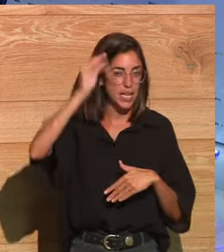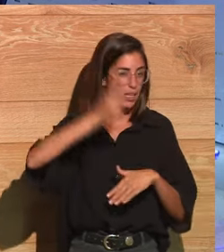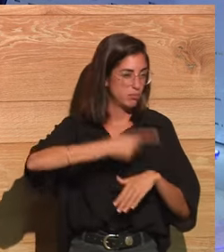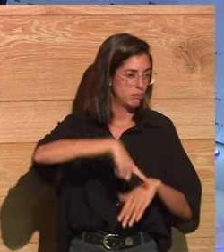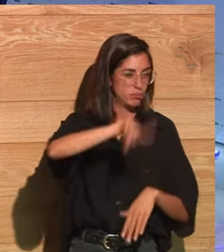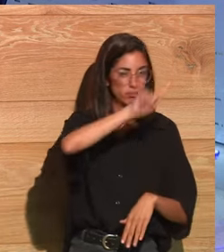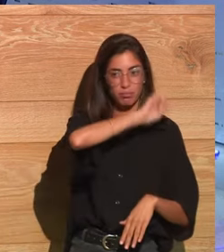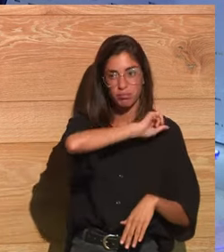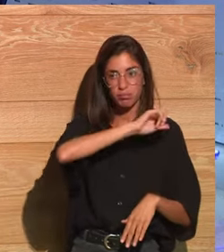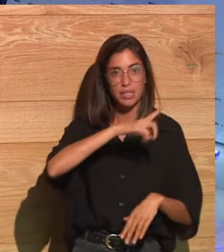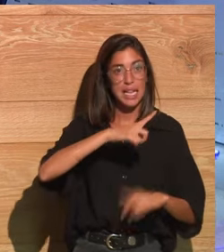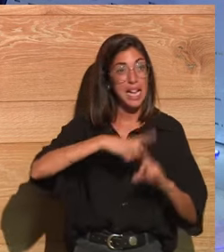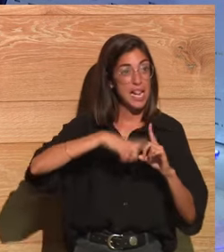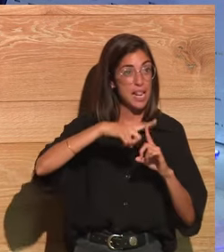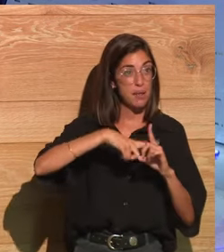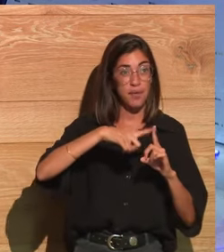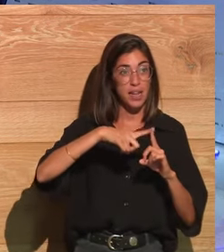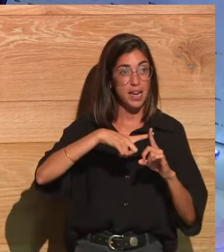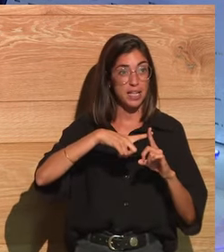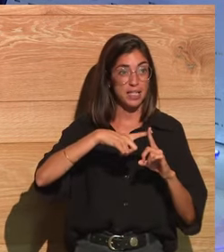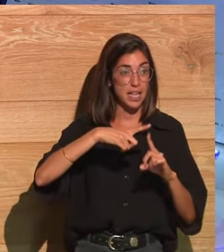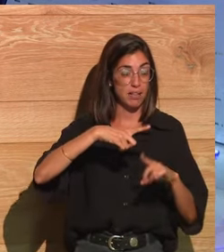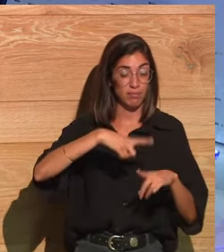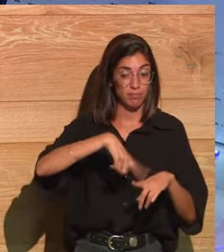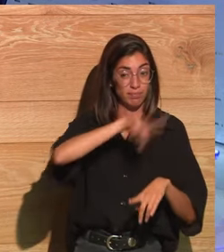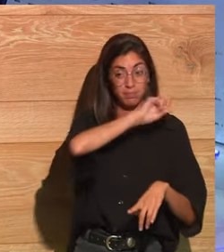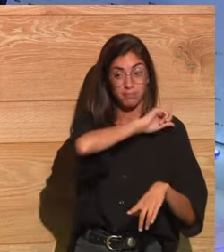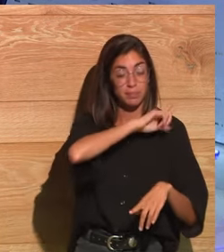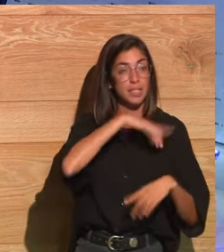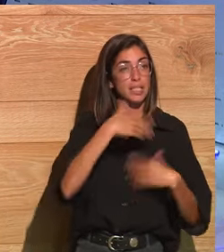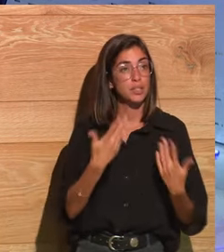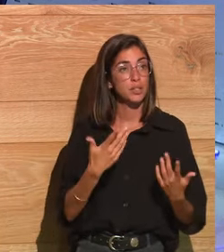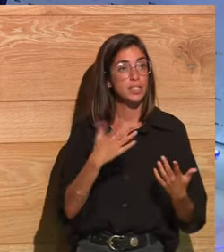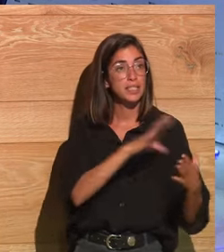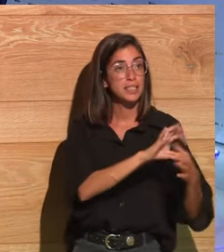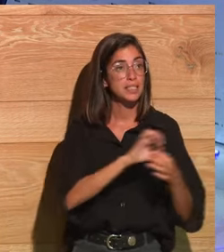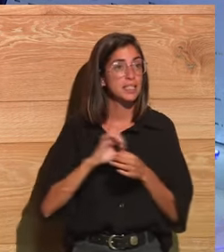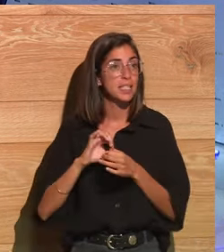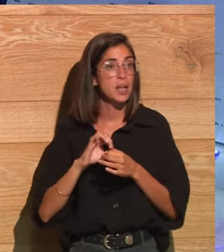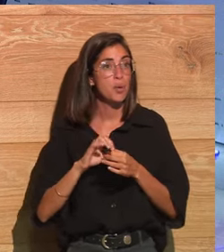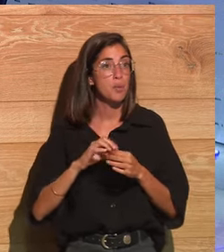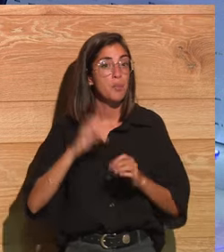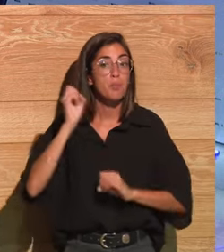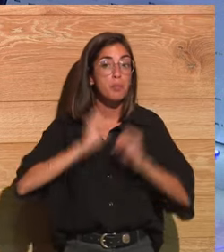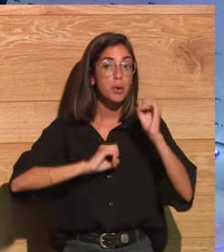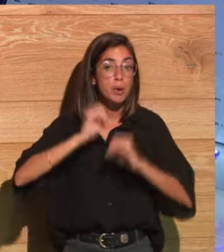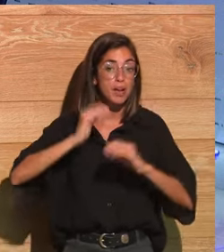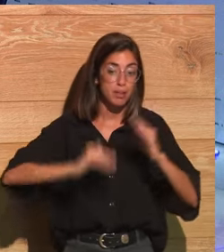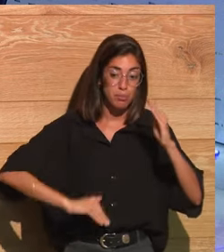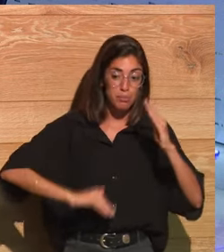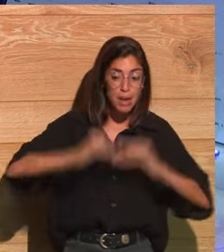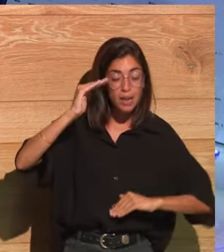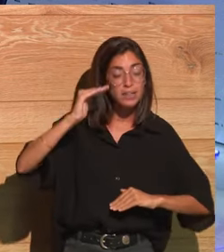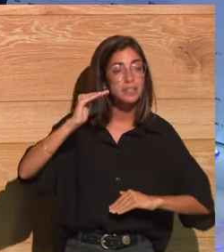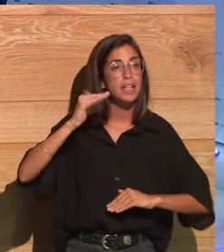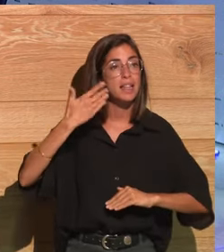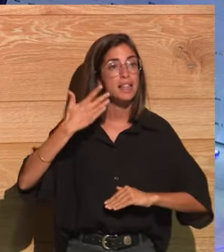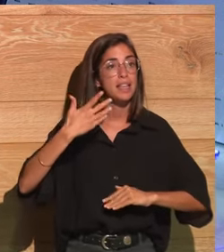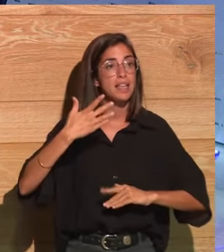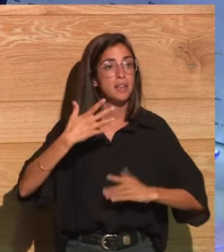incluso de niveles de superdotados, asociados a la mayor probabilidad de padecer cuadros depresivos y